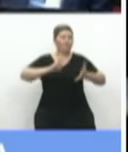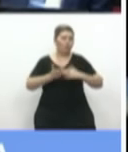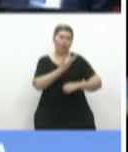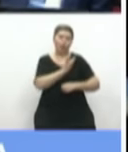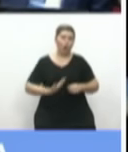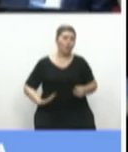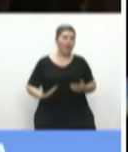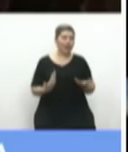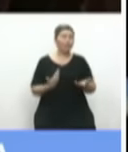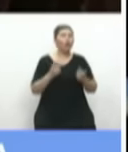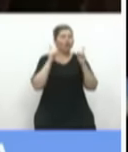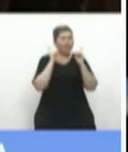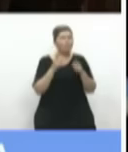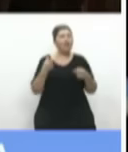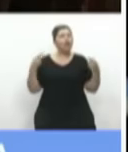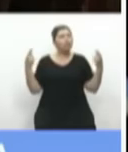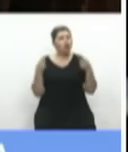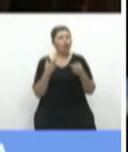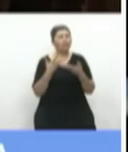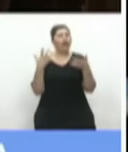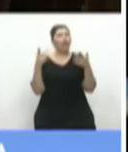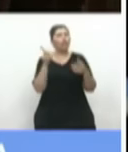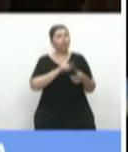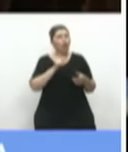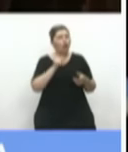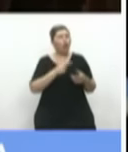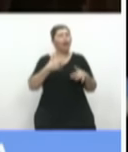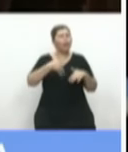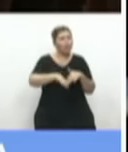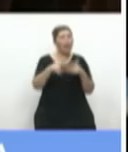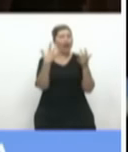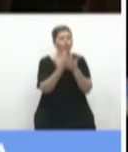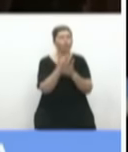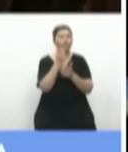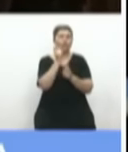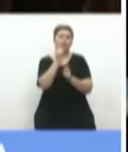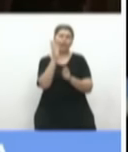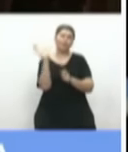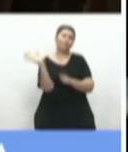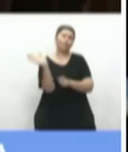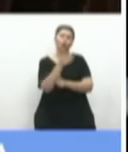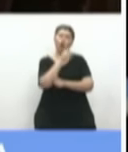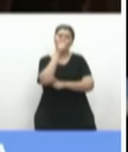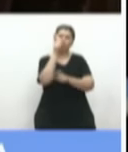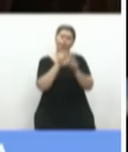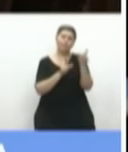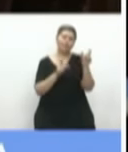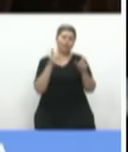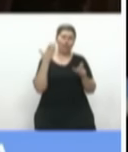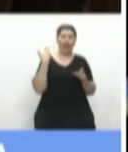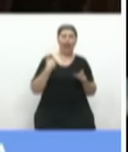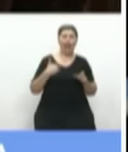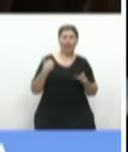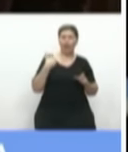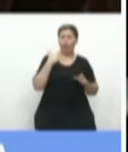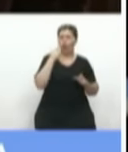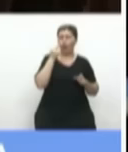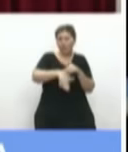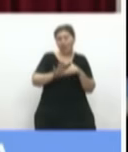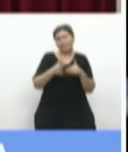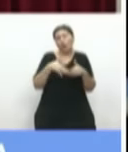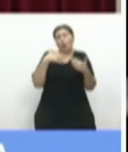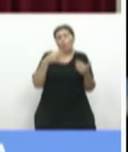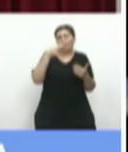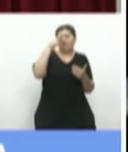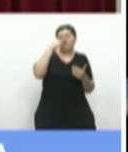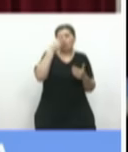ser así. Pero no podemos rehuir el debate, no se puede no hacer sesión del día de hoy, no podemos poner a la presidenta del cuerpo a que termine como